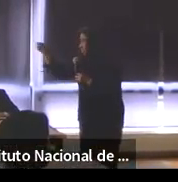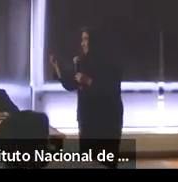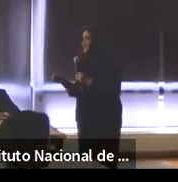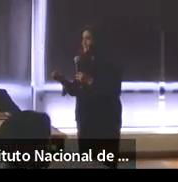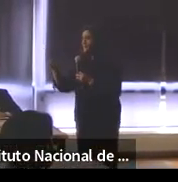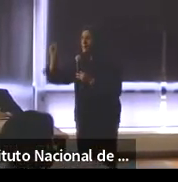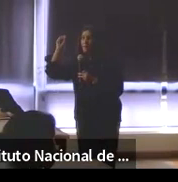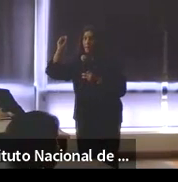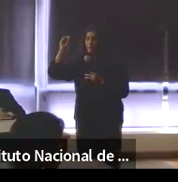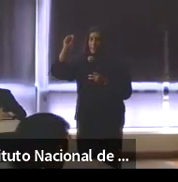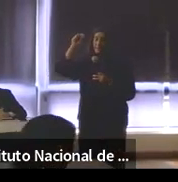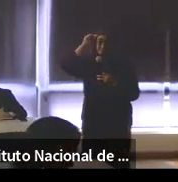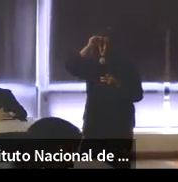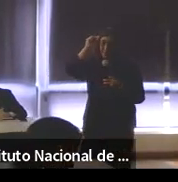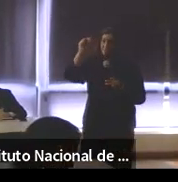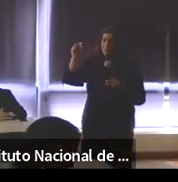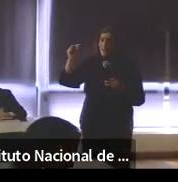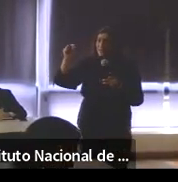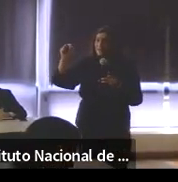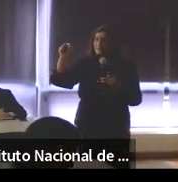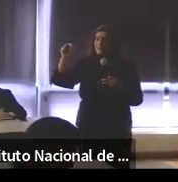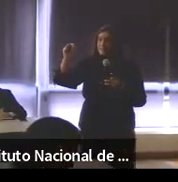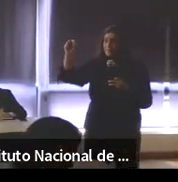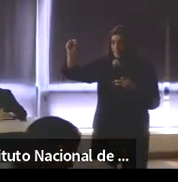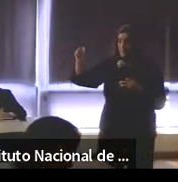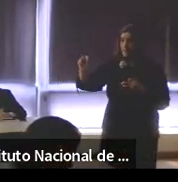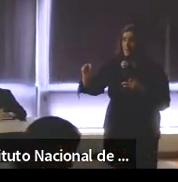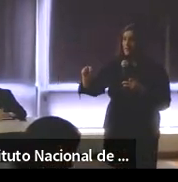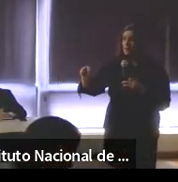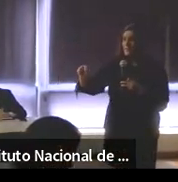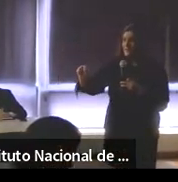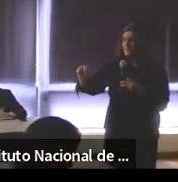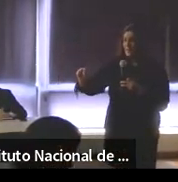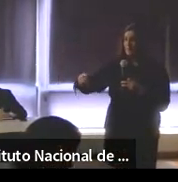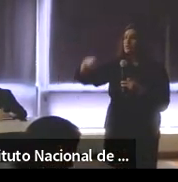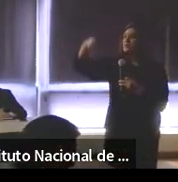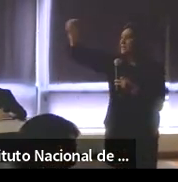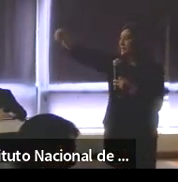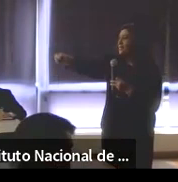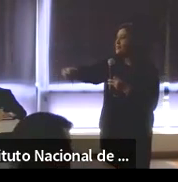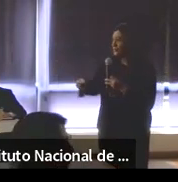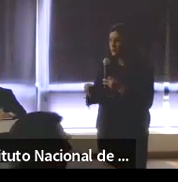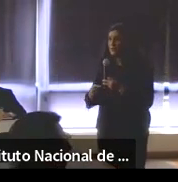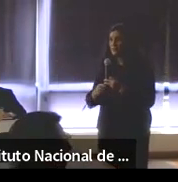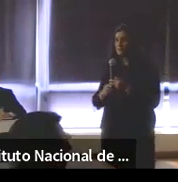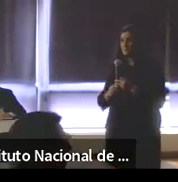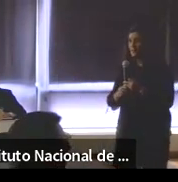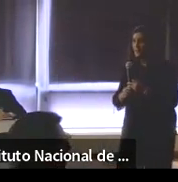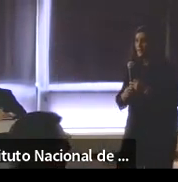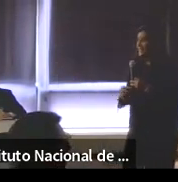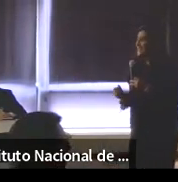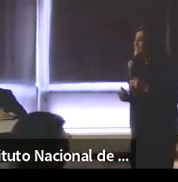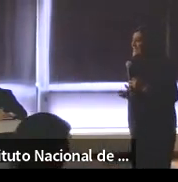eso Te ocasiona que reduzcas la posibilidad de un conflicto